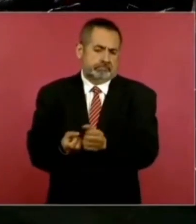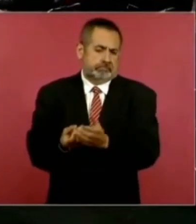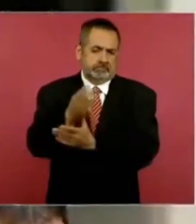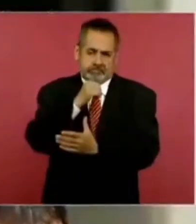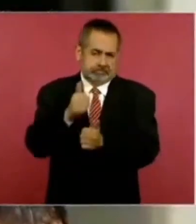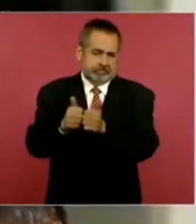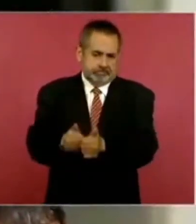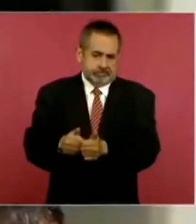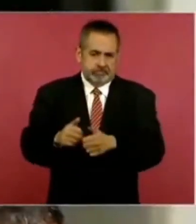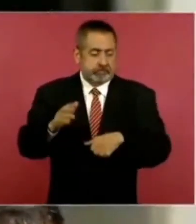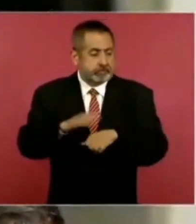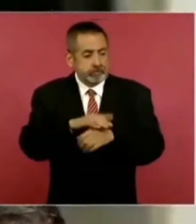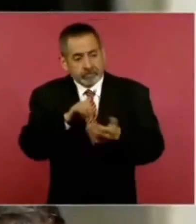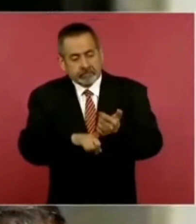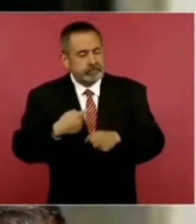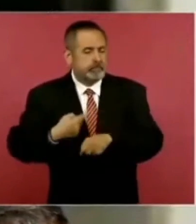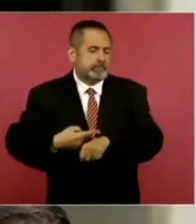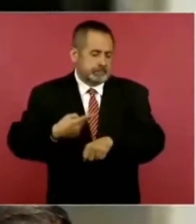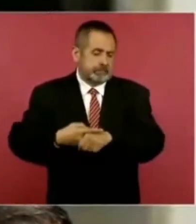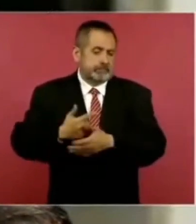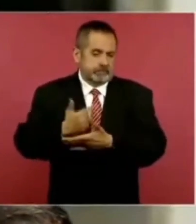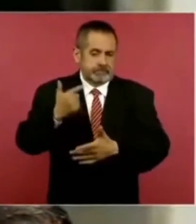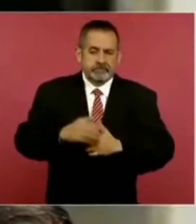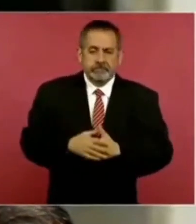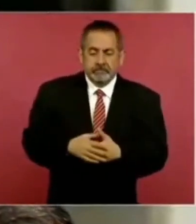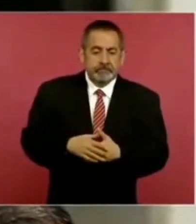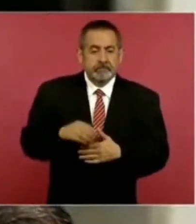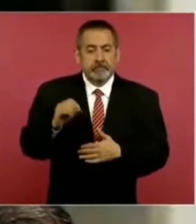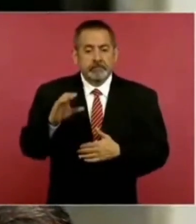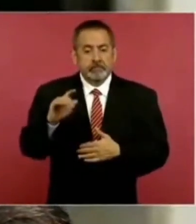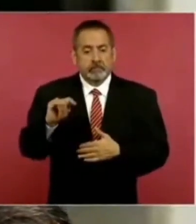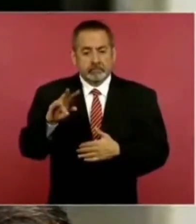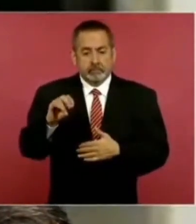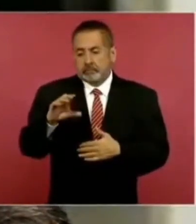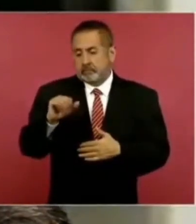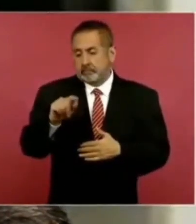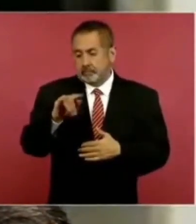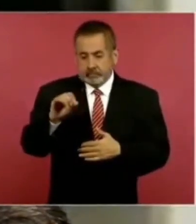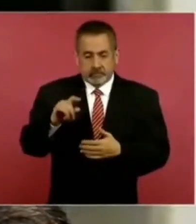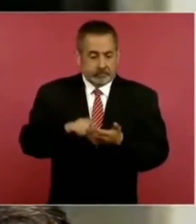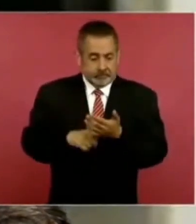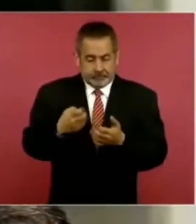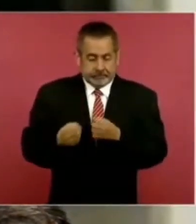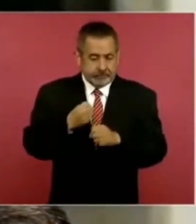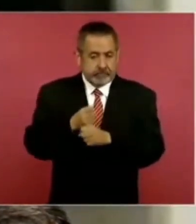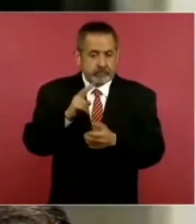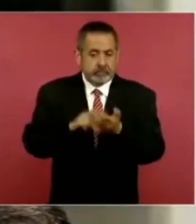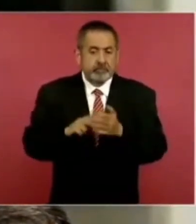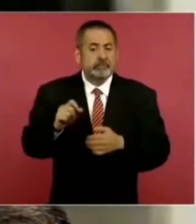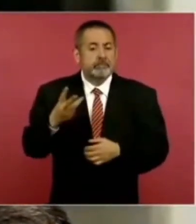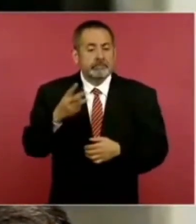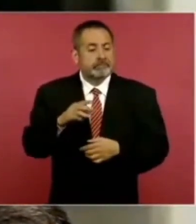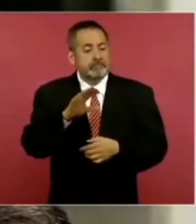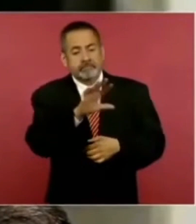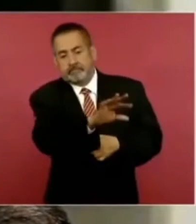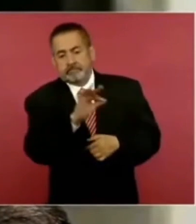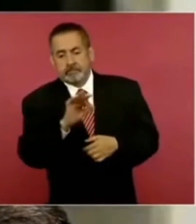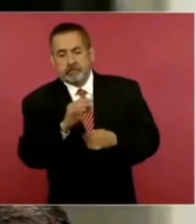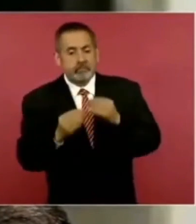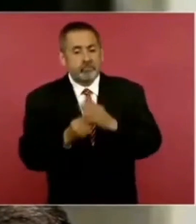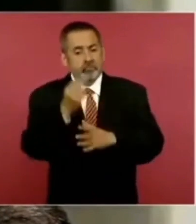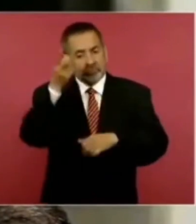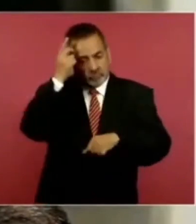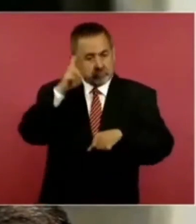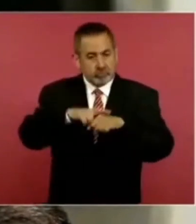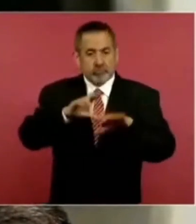debido a su precario estado de salud. Octavio Castillo Acosta en este 2023 es elegido como nuevo rector